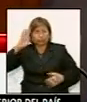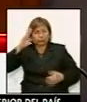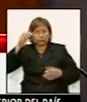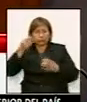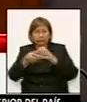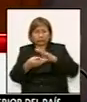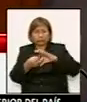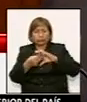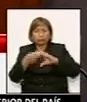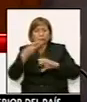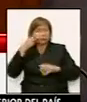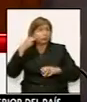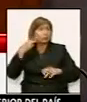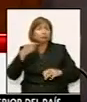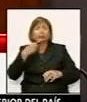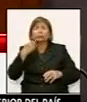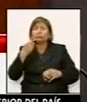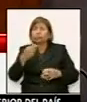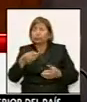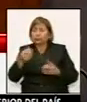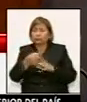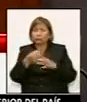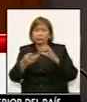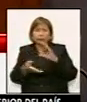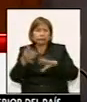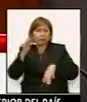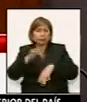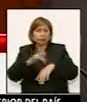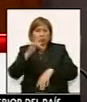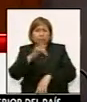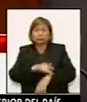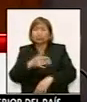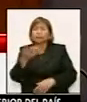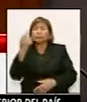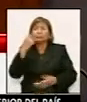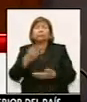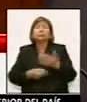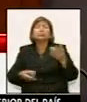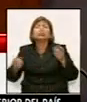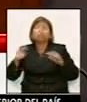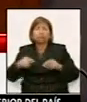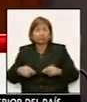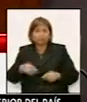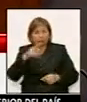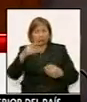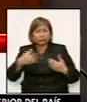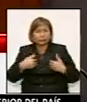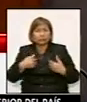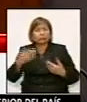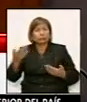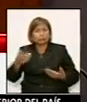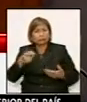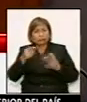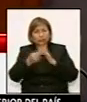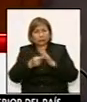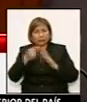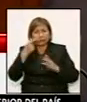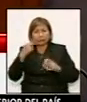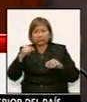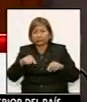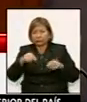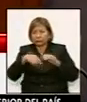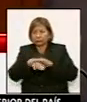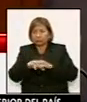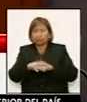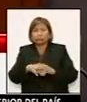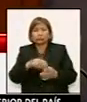de la Amazonía, sino que las manosean, sino que les dicen, ¿para qué te has venido? ¿Acaso no tienes marido para que estés acá metida